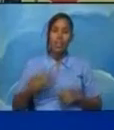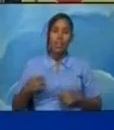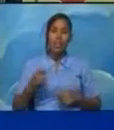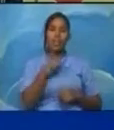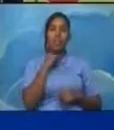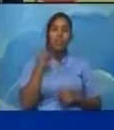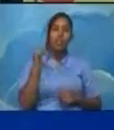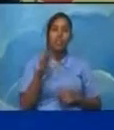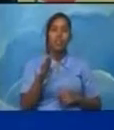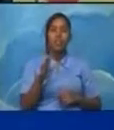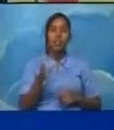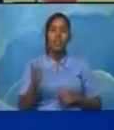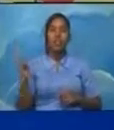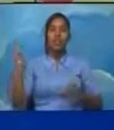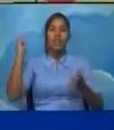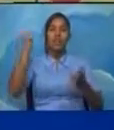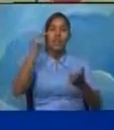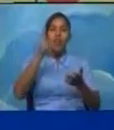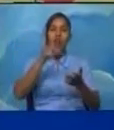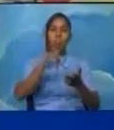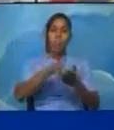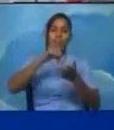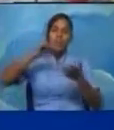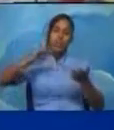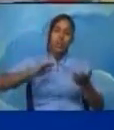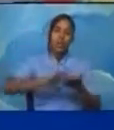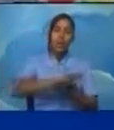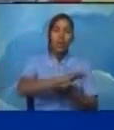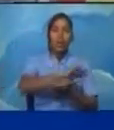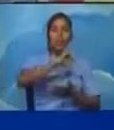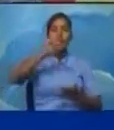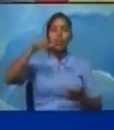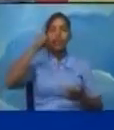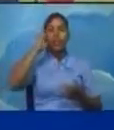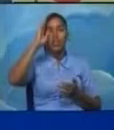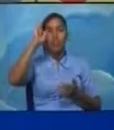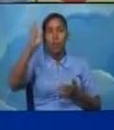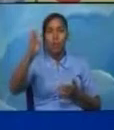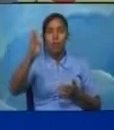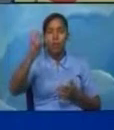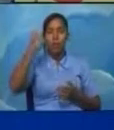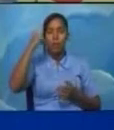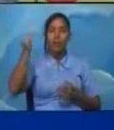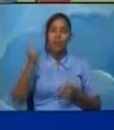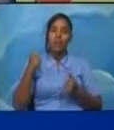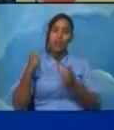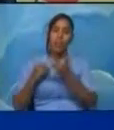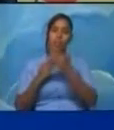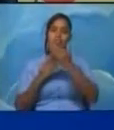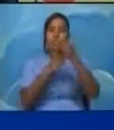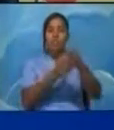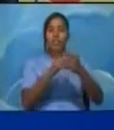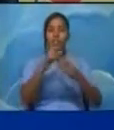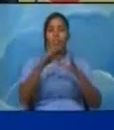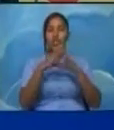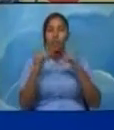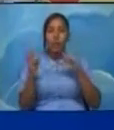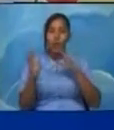apedrearlos, apareció la gloria de Jehová. Aleluya. Para defender a los que